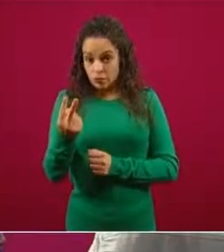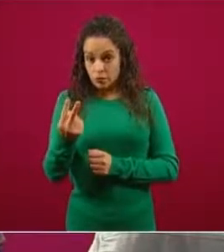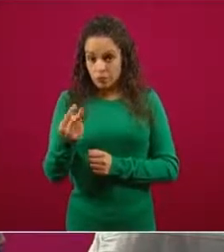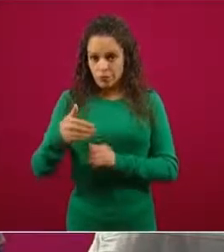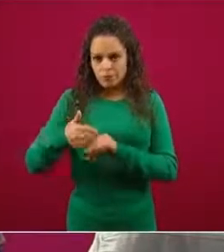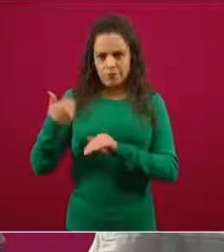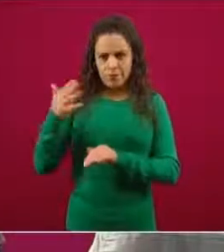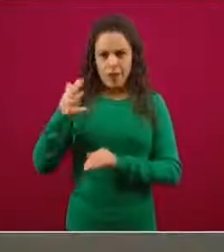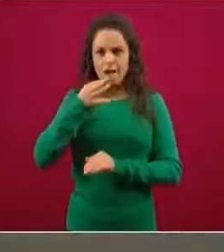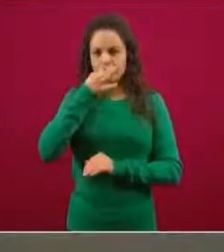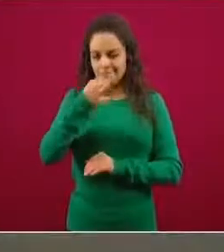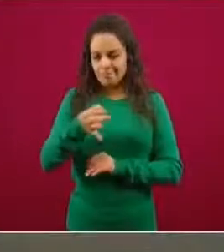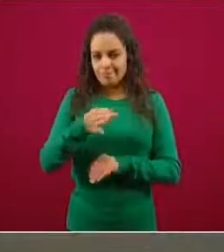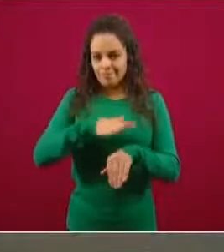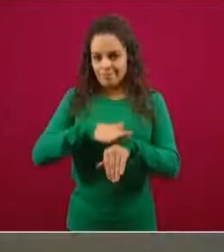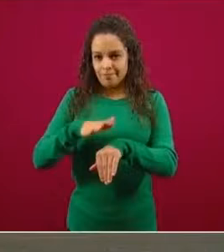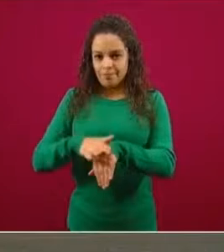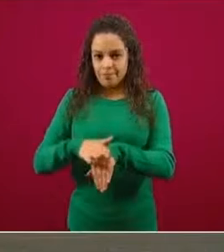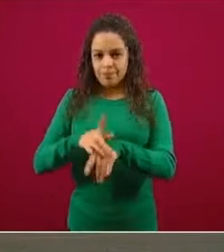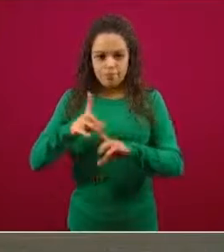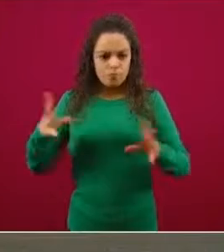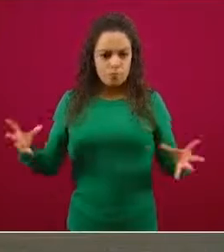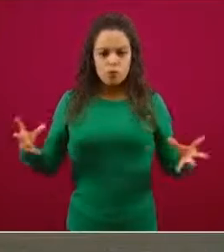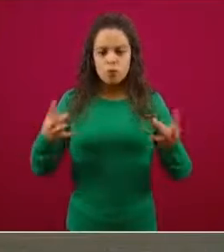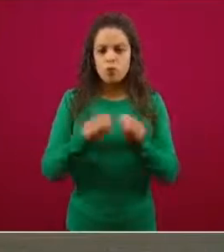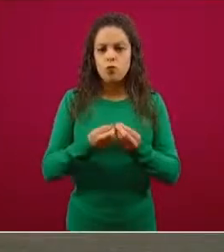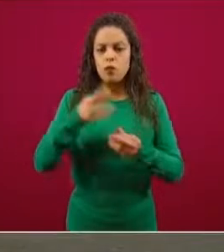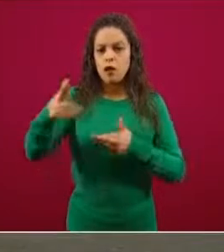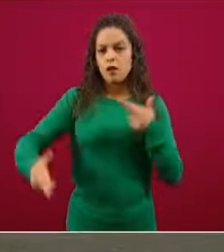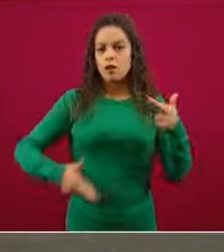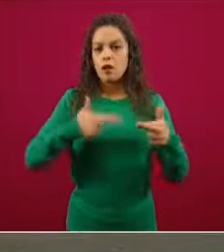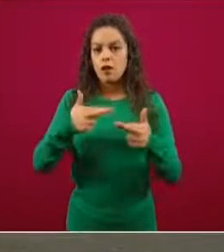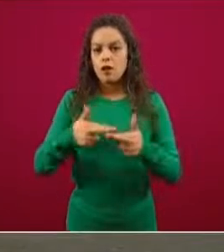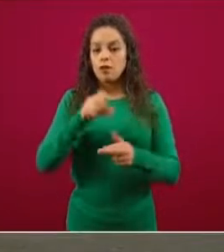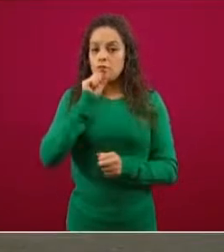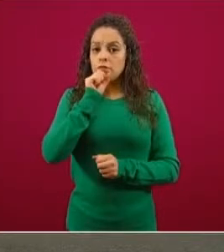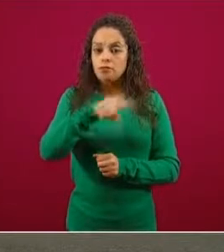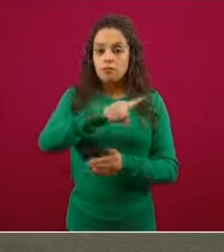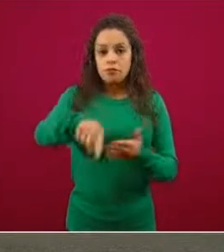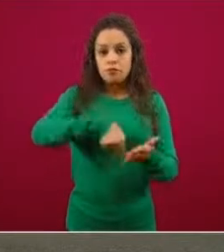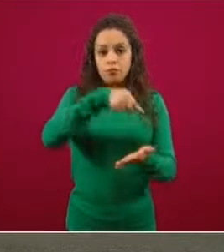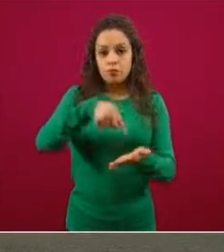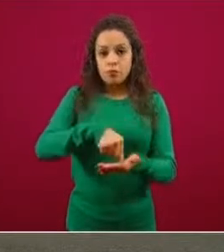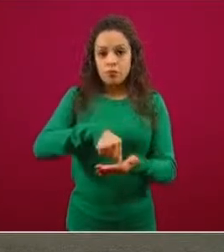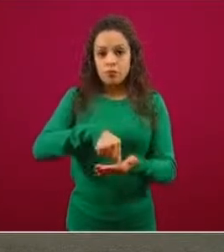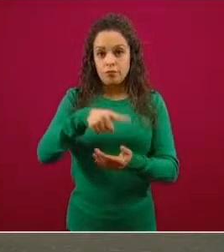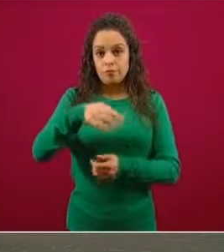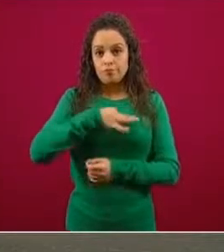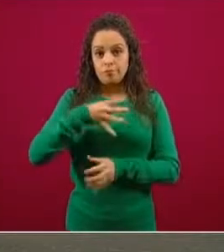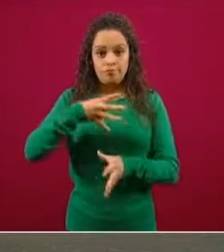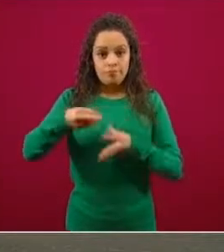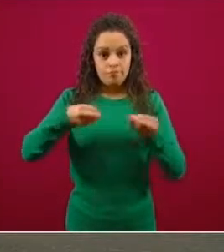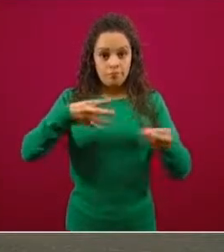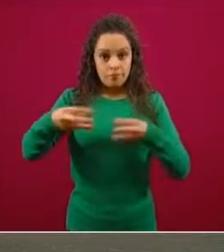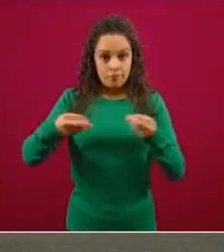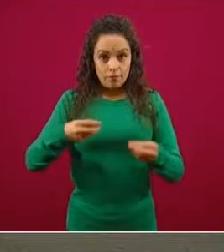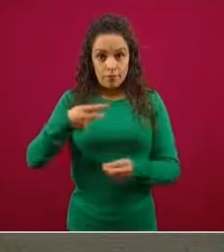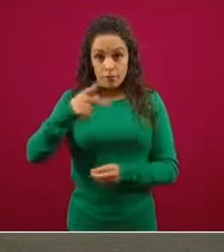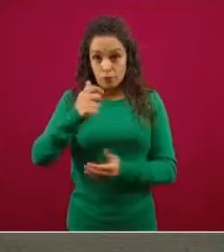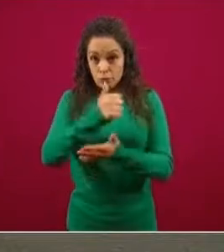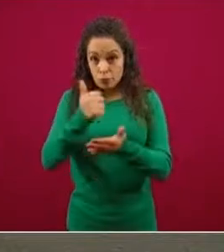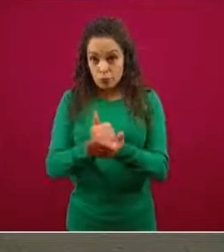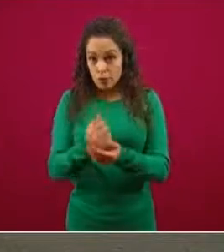manera forman parte de una misma región de transmisión, una misma región epidemiológica, aunque son dos ciudades